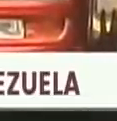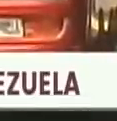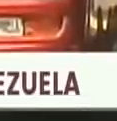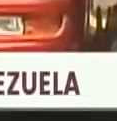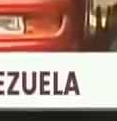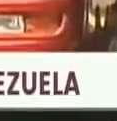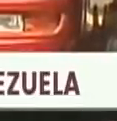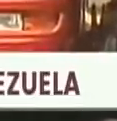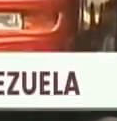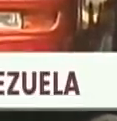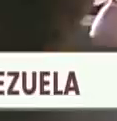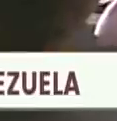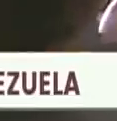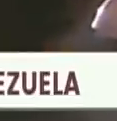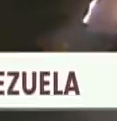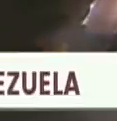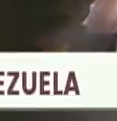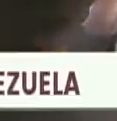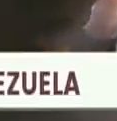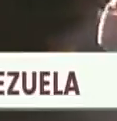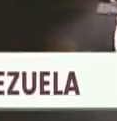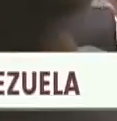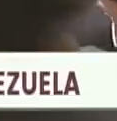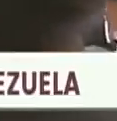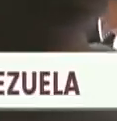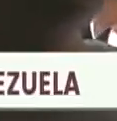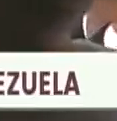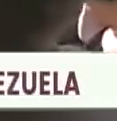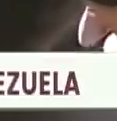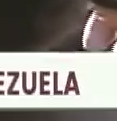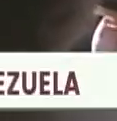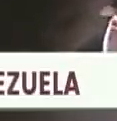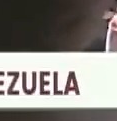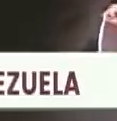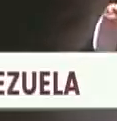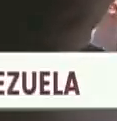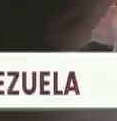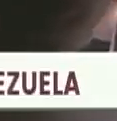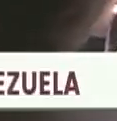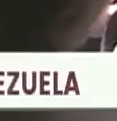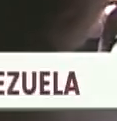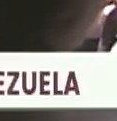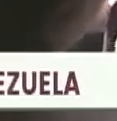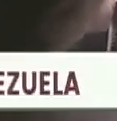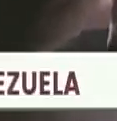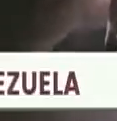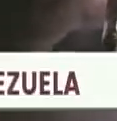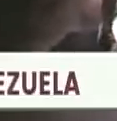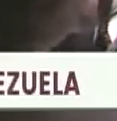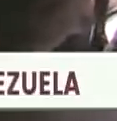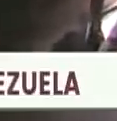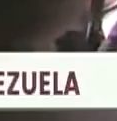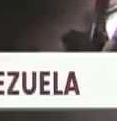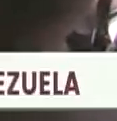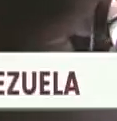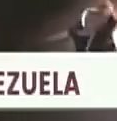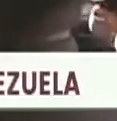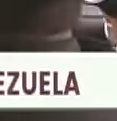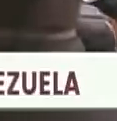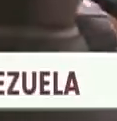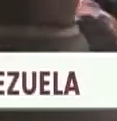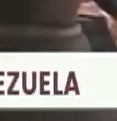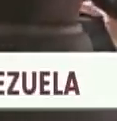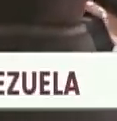también acompañado de las altas autoridades del gobierno bolivariano. Ha sido un liderazgo que ha sido definido por